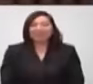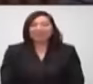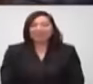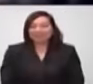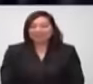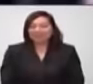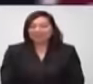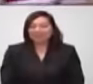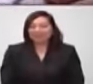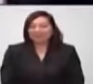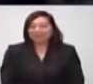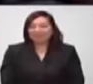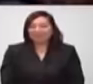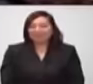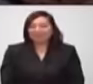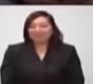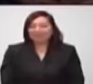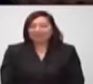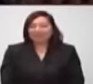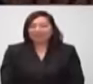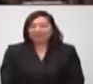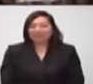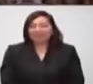la próxima puede tener.